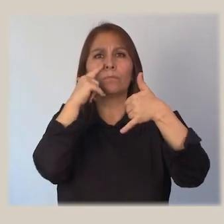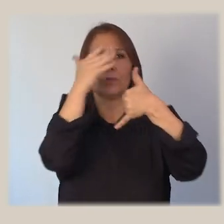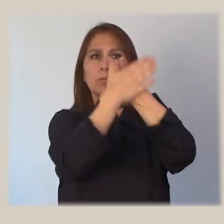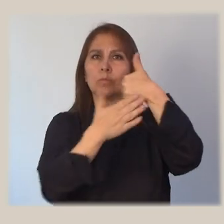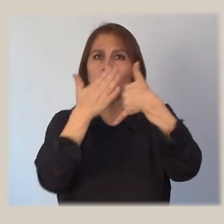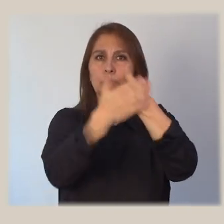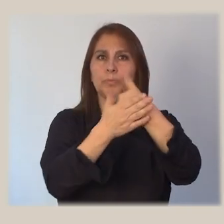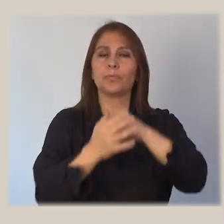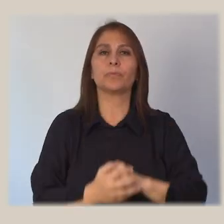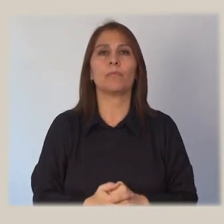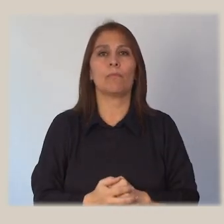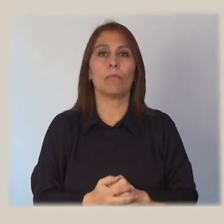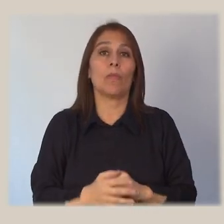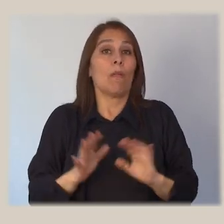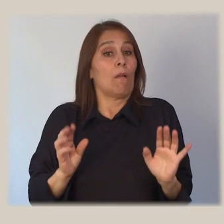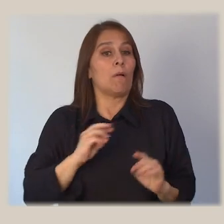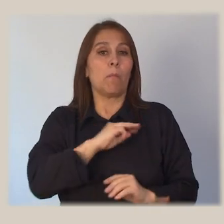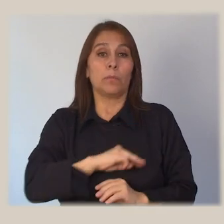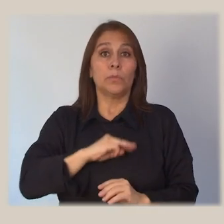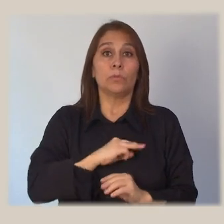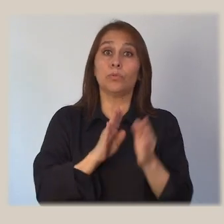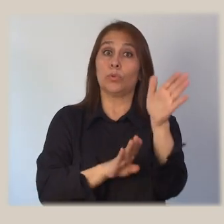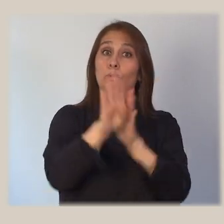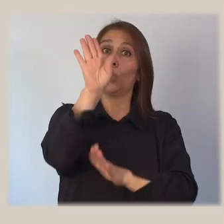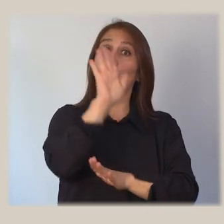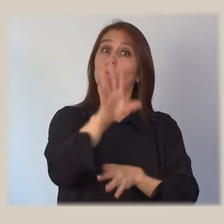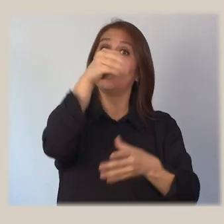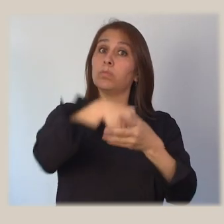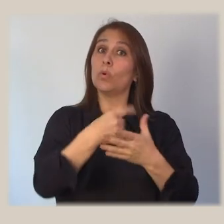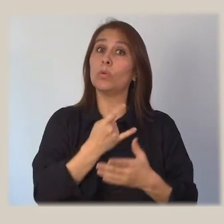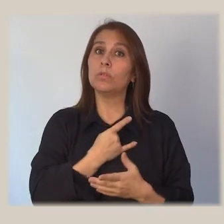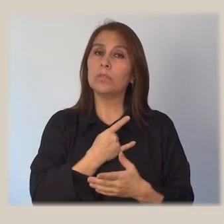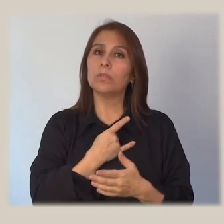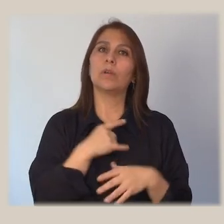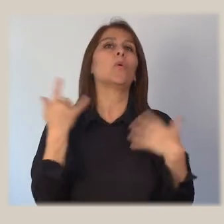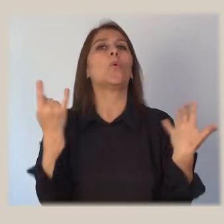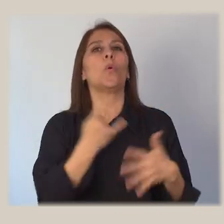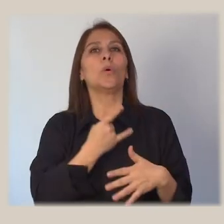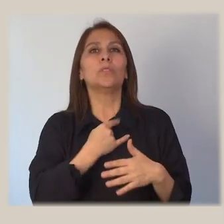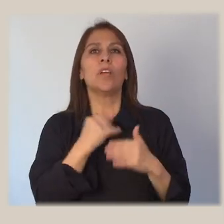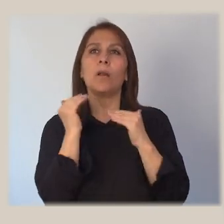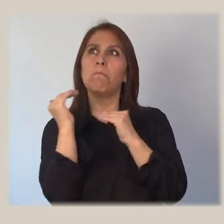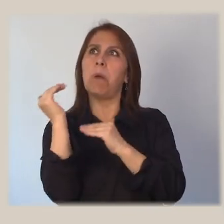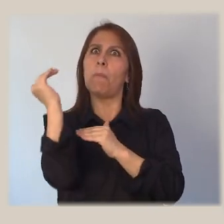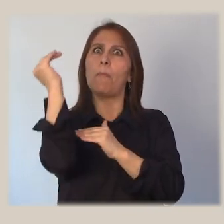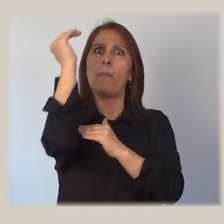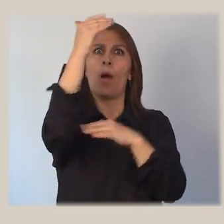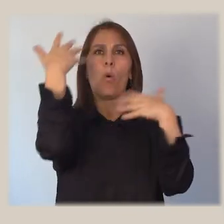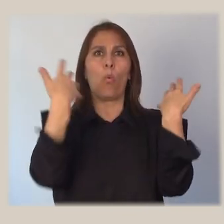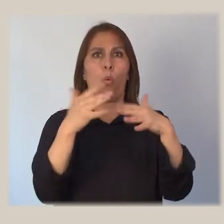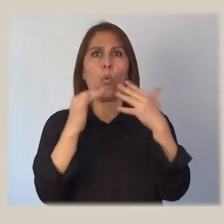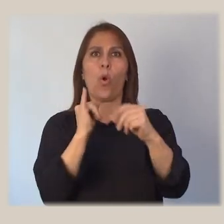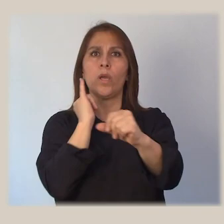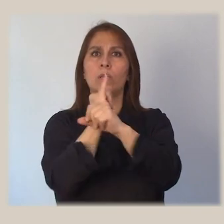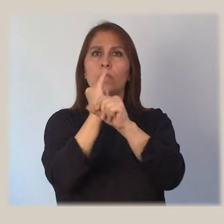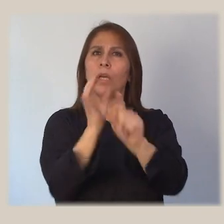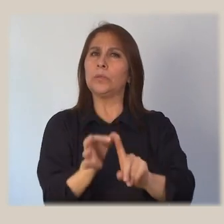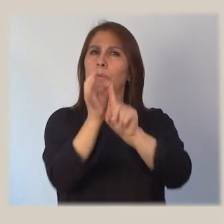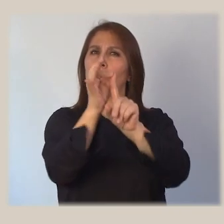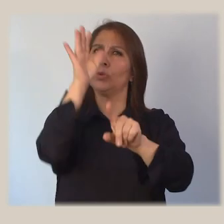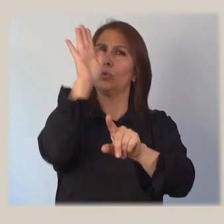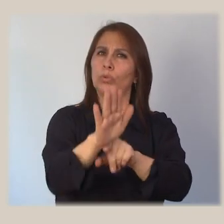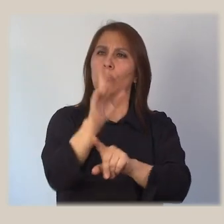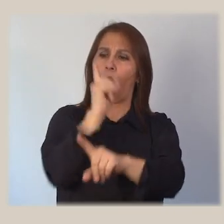educación. Fruto de la coherencia de su misión y desarrollos, la universidad alcanzó los primeros lugares dentro de la valoración de